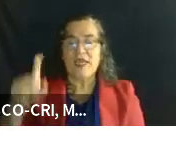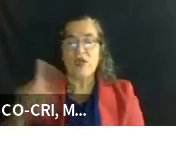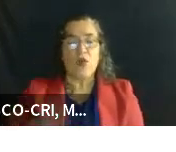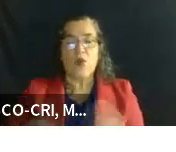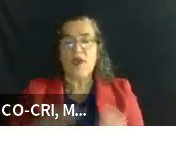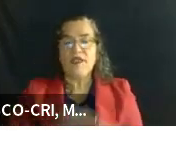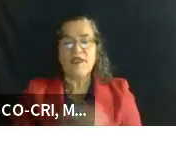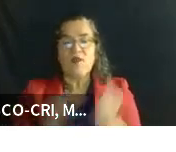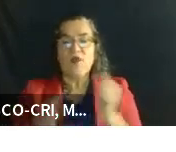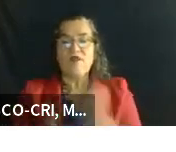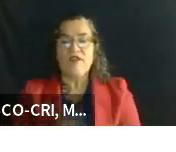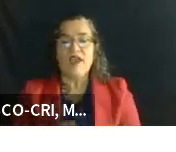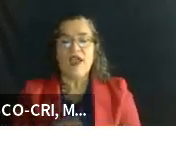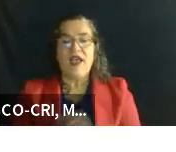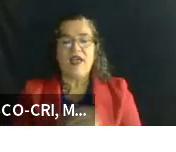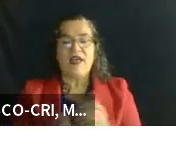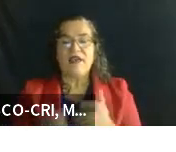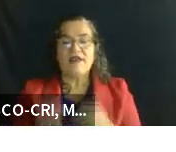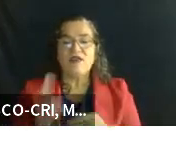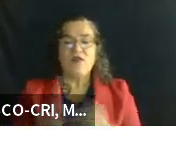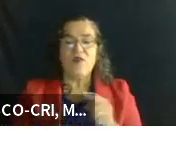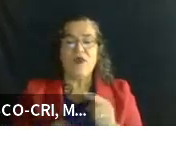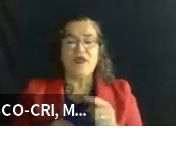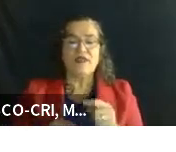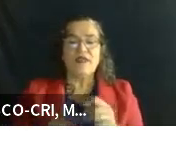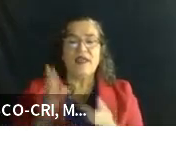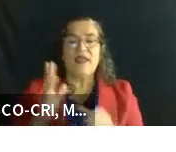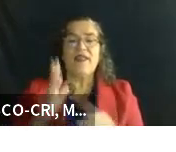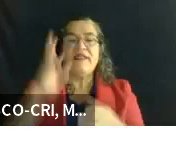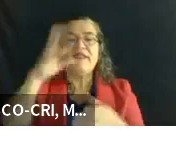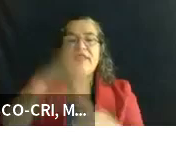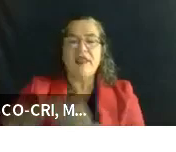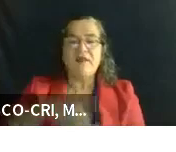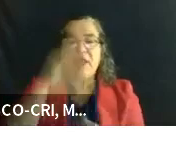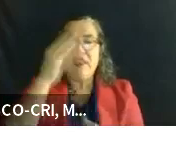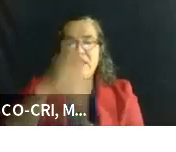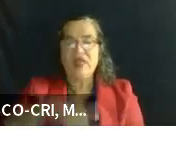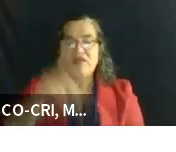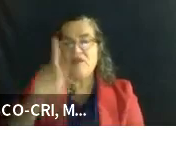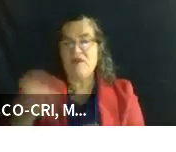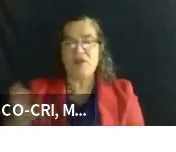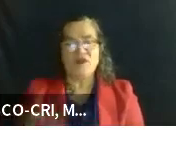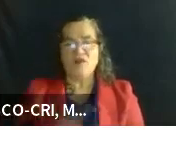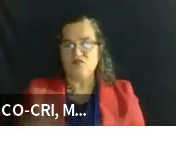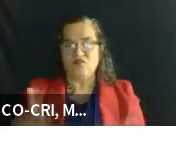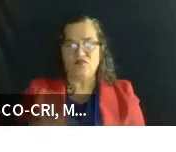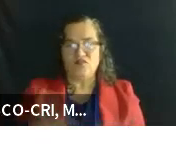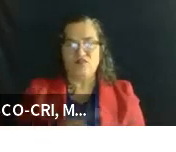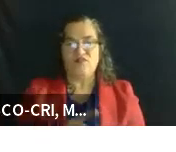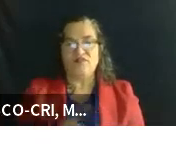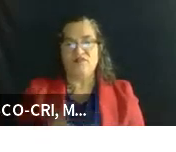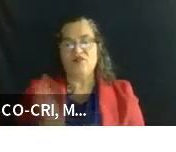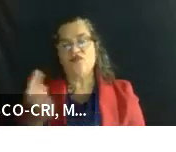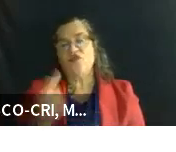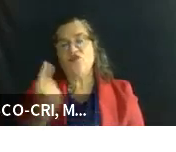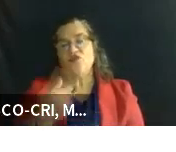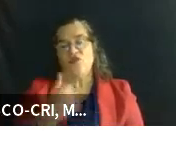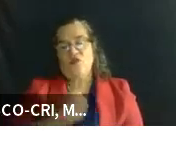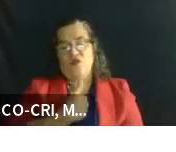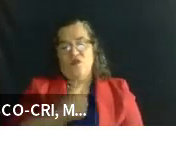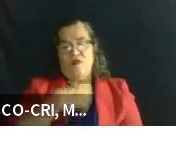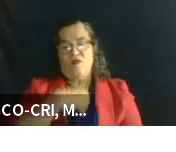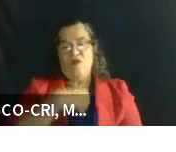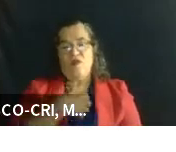pueden ser intervenidas por ninguna persona más que por aquel que la posee o la